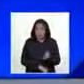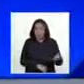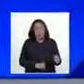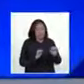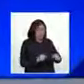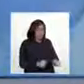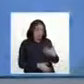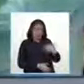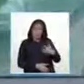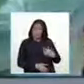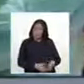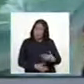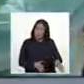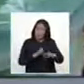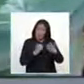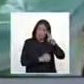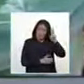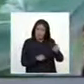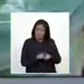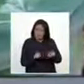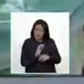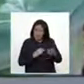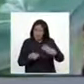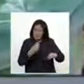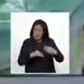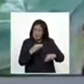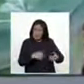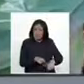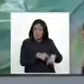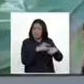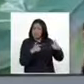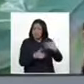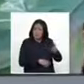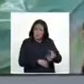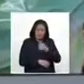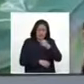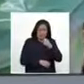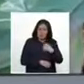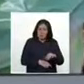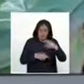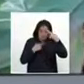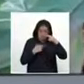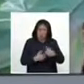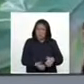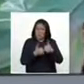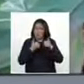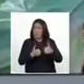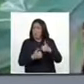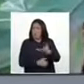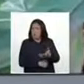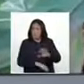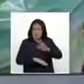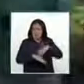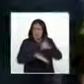Claro que sí, y la fiebre por la bicolor además se ha trasladado hacia el gran mercado mayorista. Ahí está María Pipa, quien nos tiene una gran noticia desde Santa